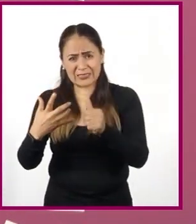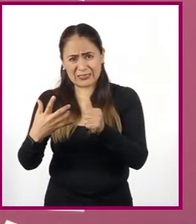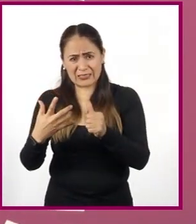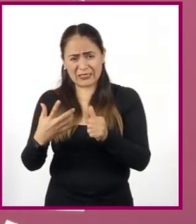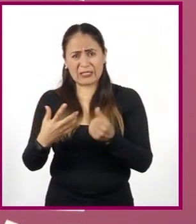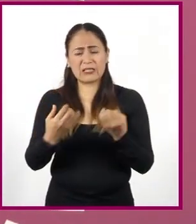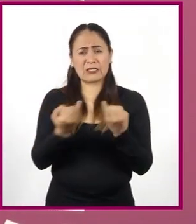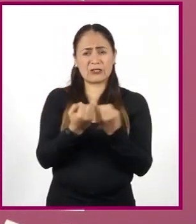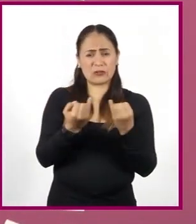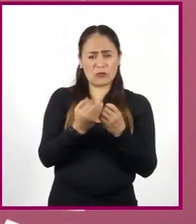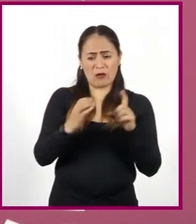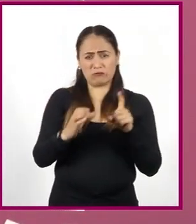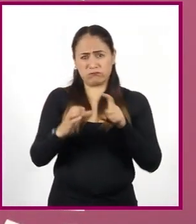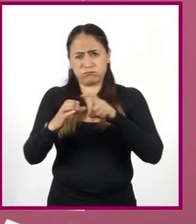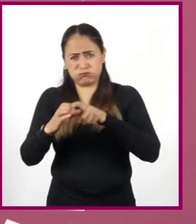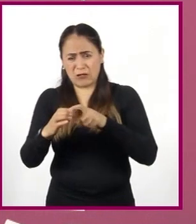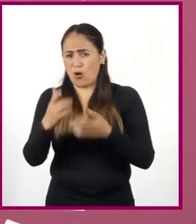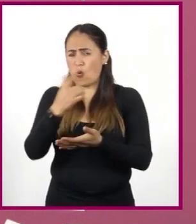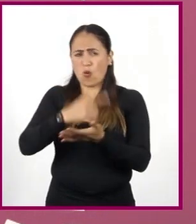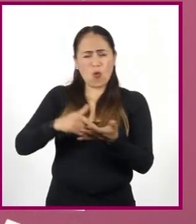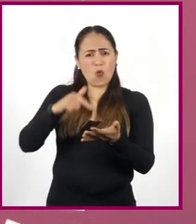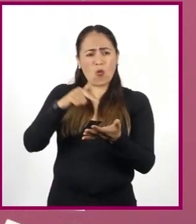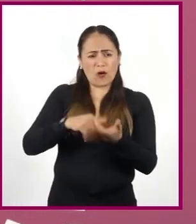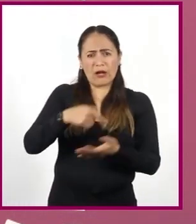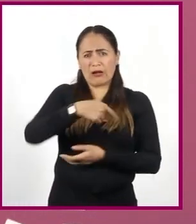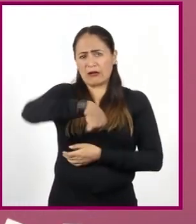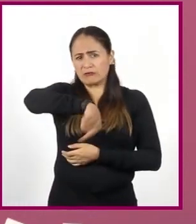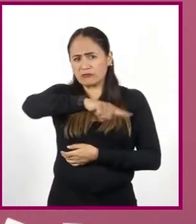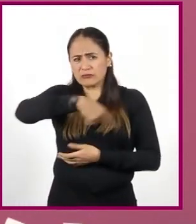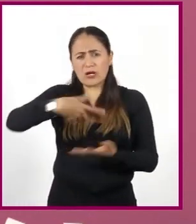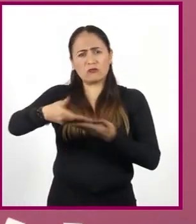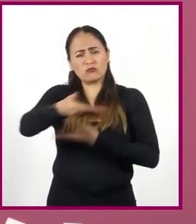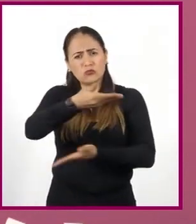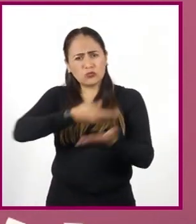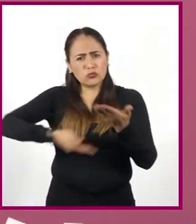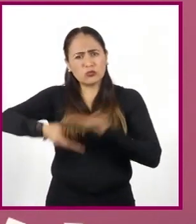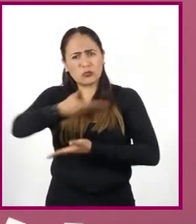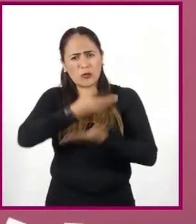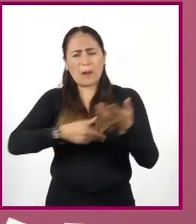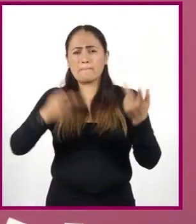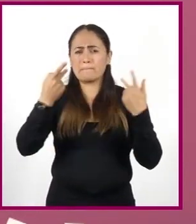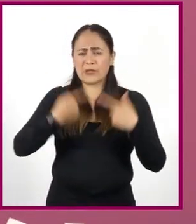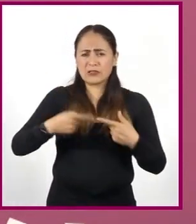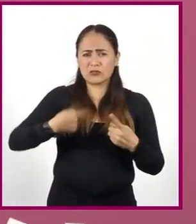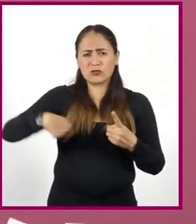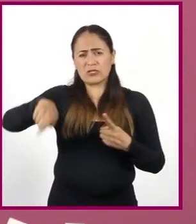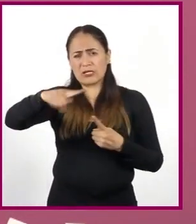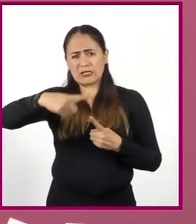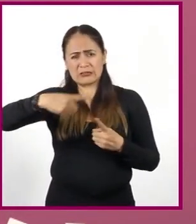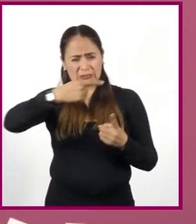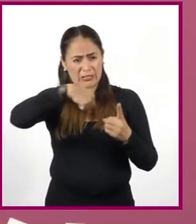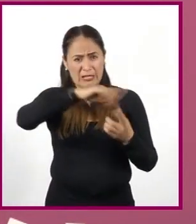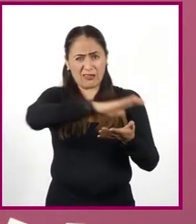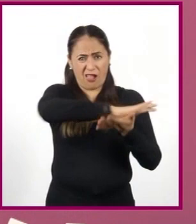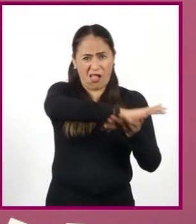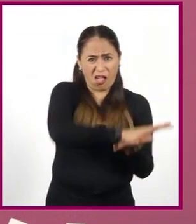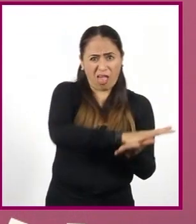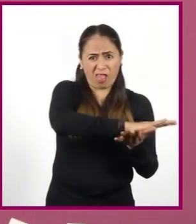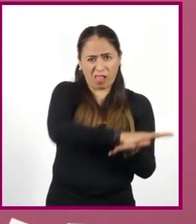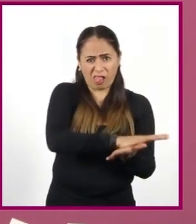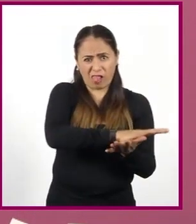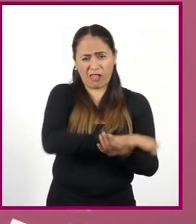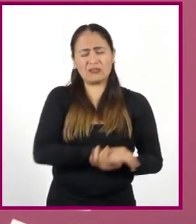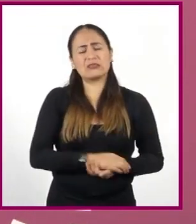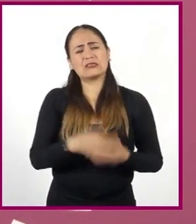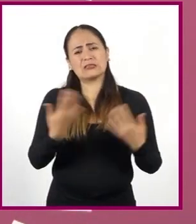los diferentes espacios en los que se desenvuelven, las personas que son víctimas de discriminación y exclusión son afectadas